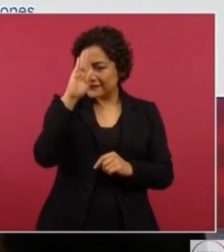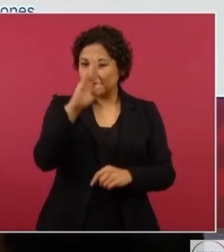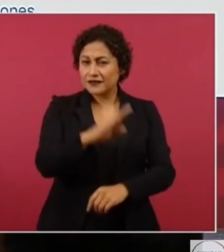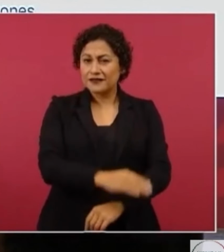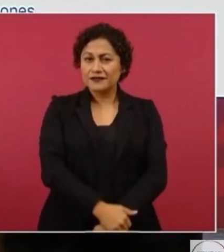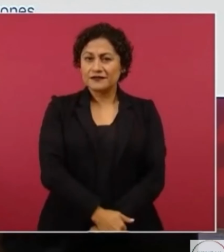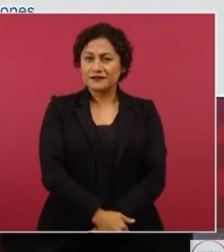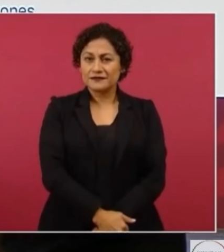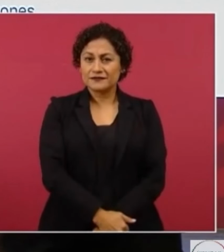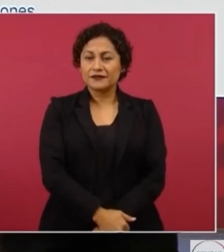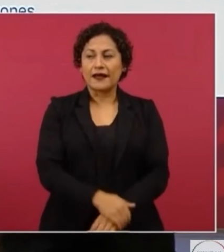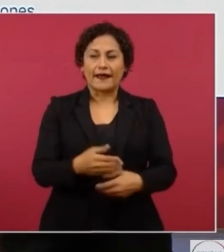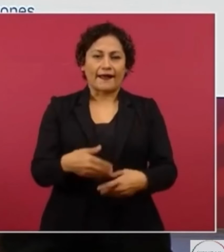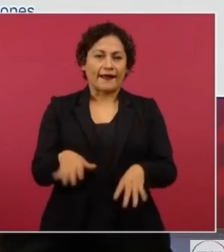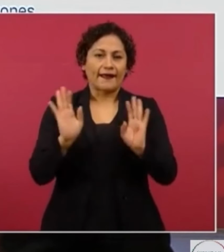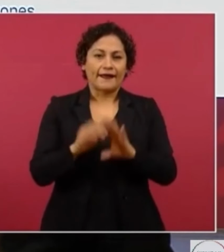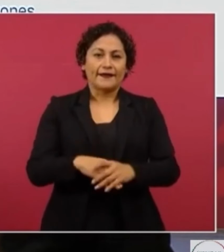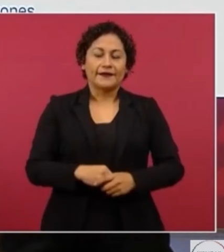Ah,